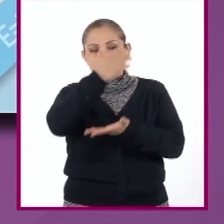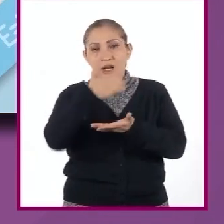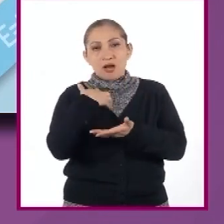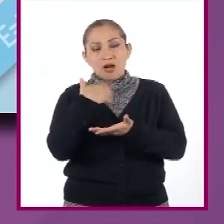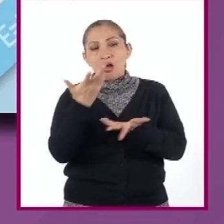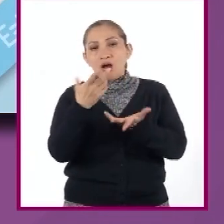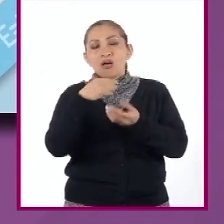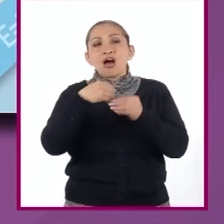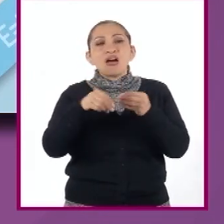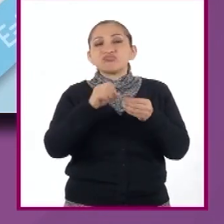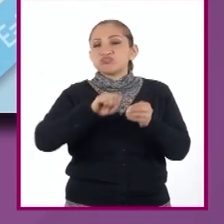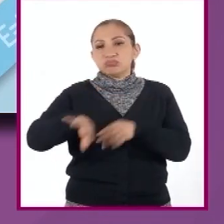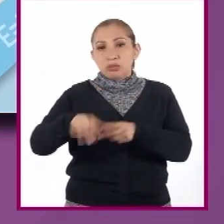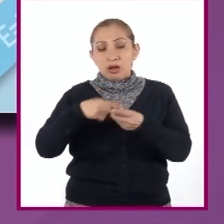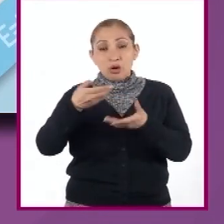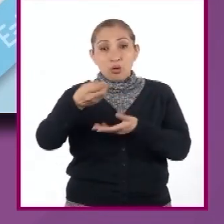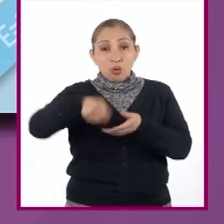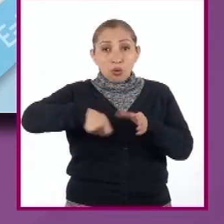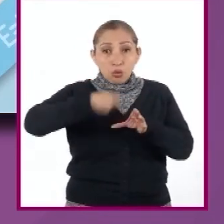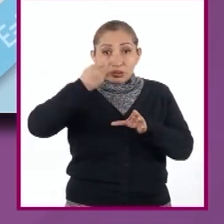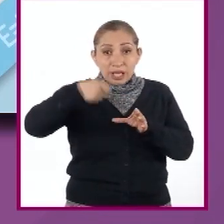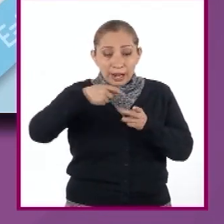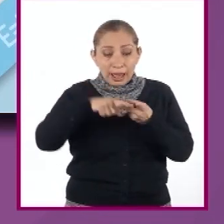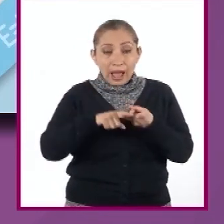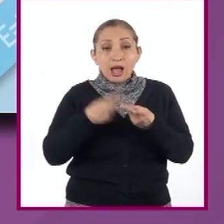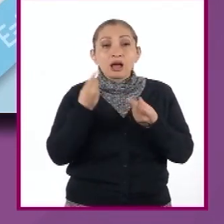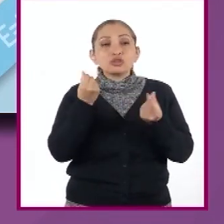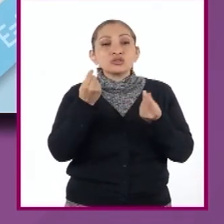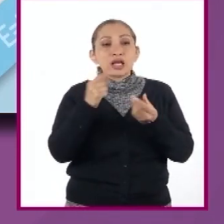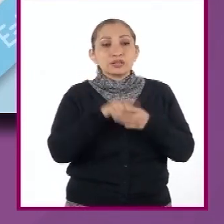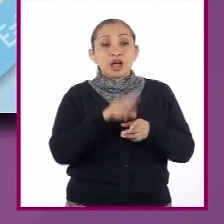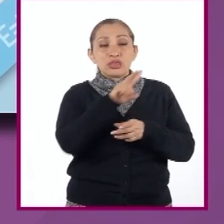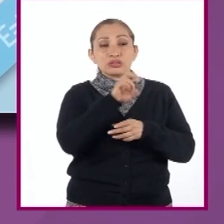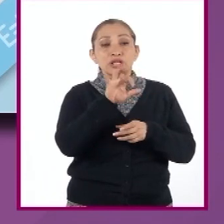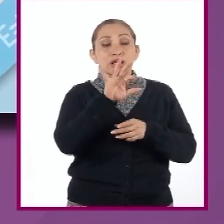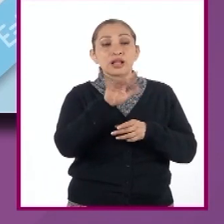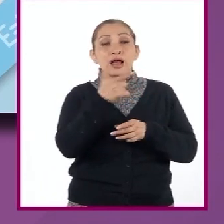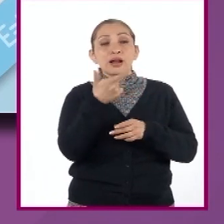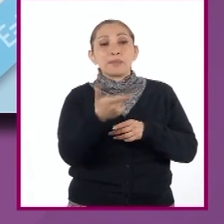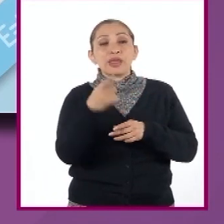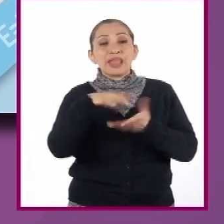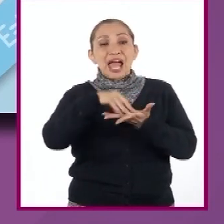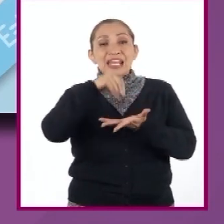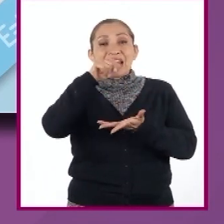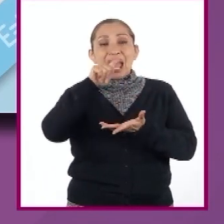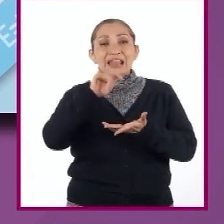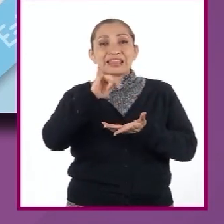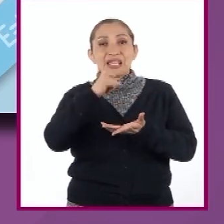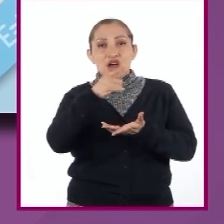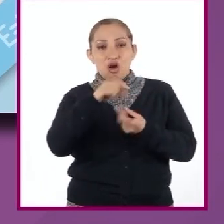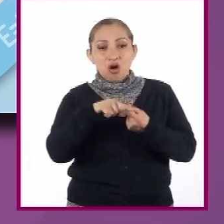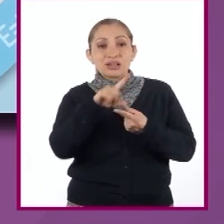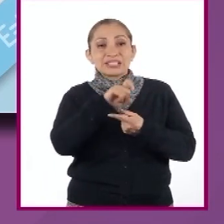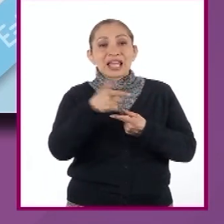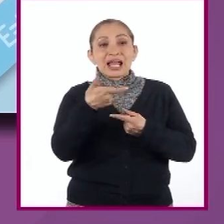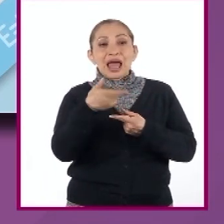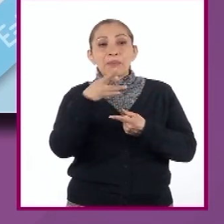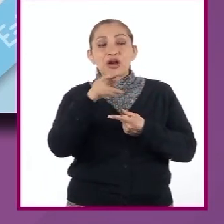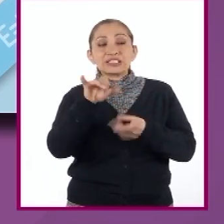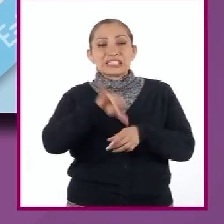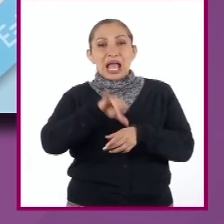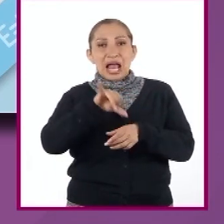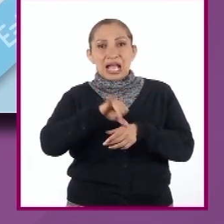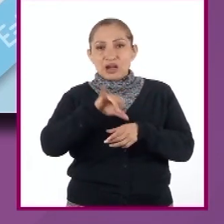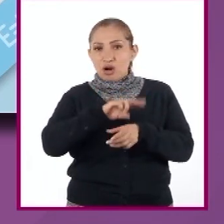desechable, una cuchara, como sustancias 250 gramos de harina de trigo, 100 gramos de sal de